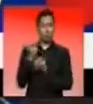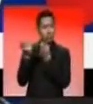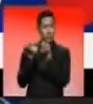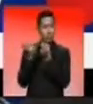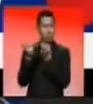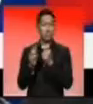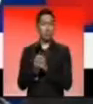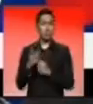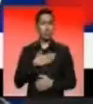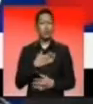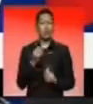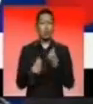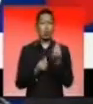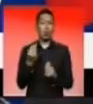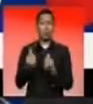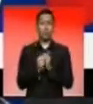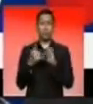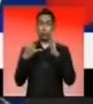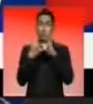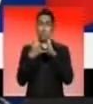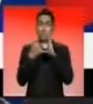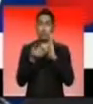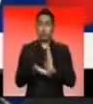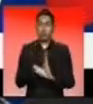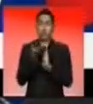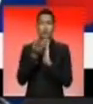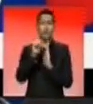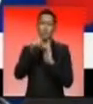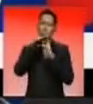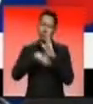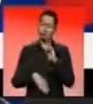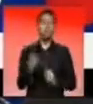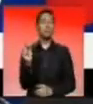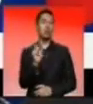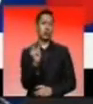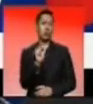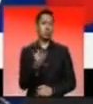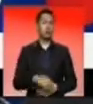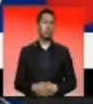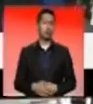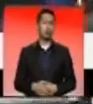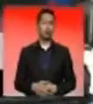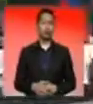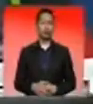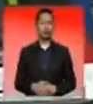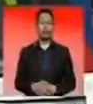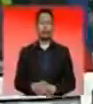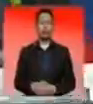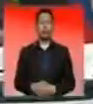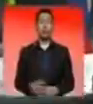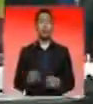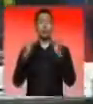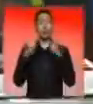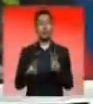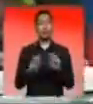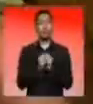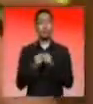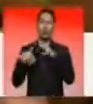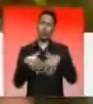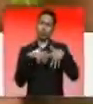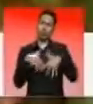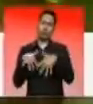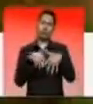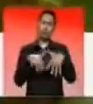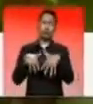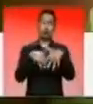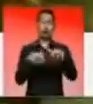el primer día de mi gobierno eliminaré las salvaguardas, porque hay que abaratar el costo de vida de los ecuatorianos. Luego realizó una caravana